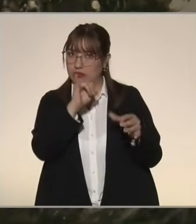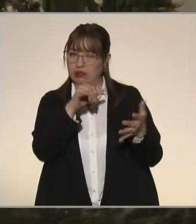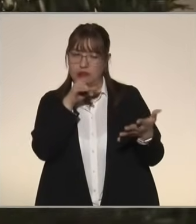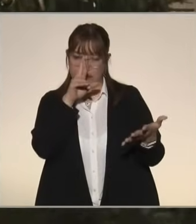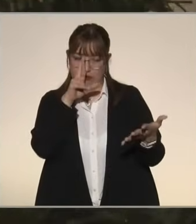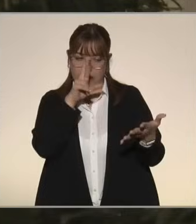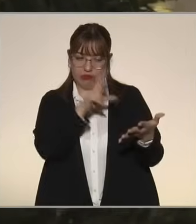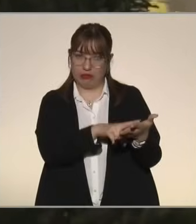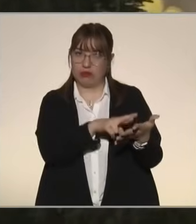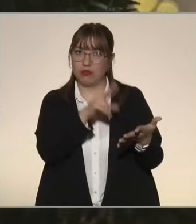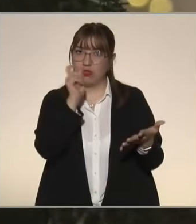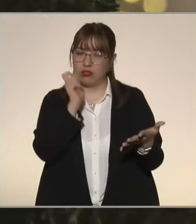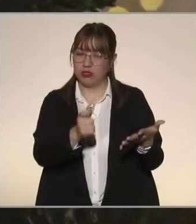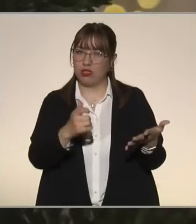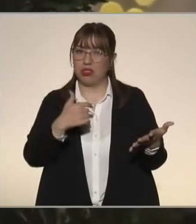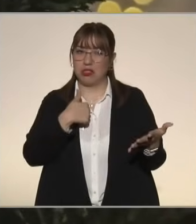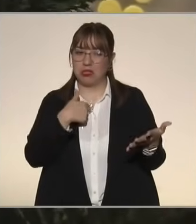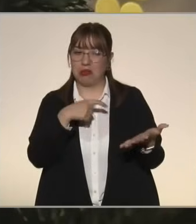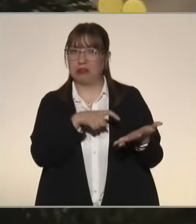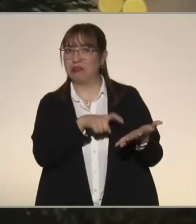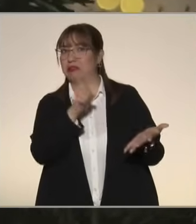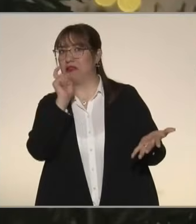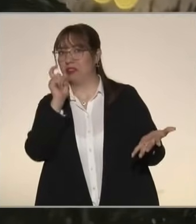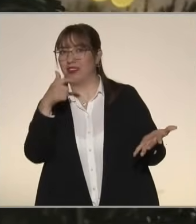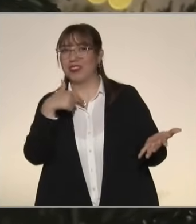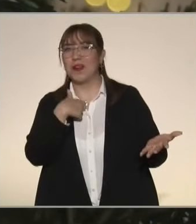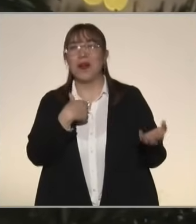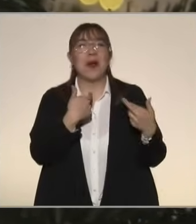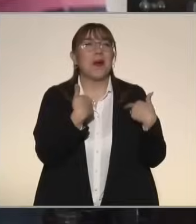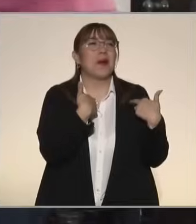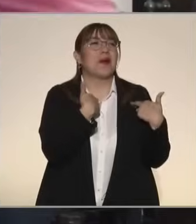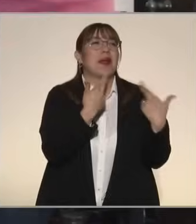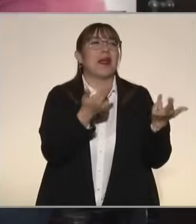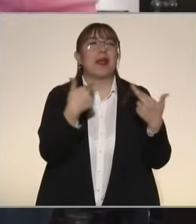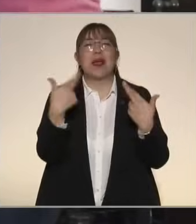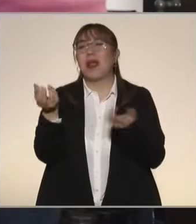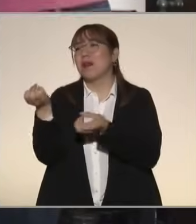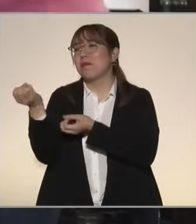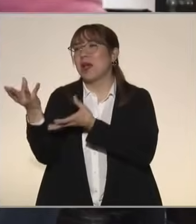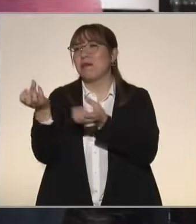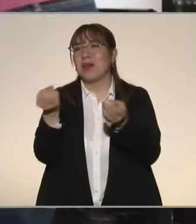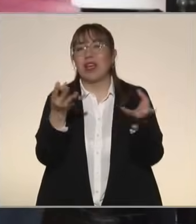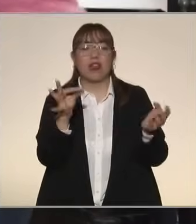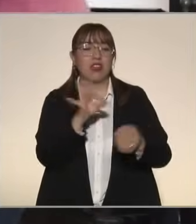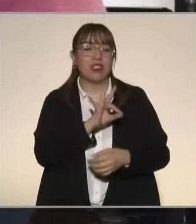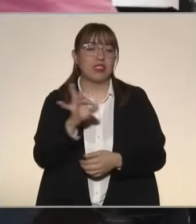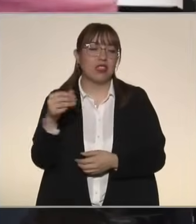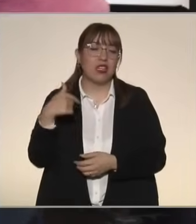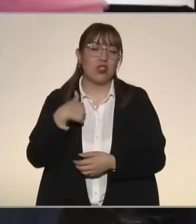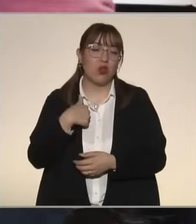no dejarnos fuera y no por quedar bien, no culparnos, por ejemplo, si no podemos cumplir